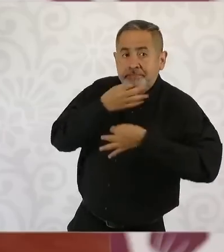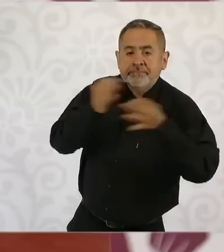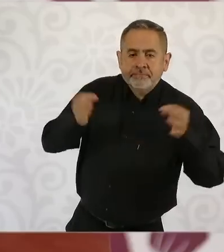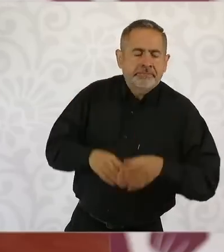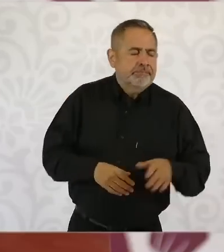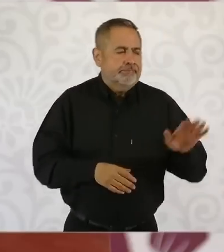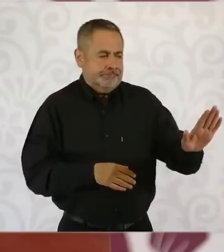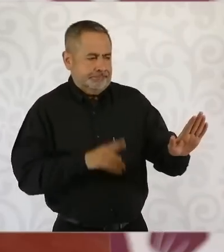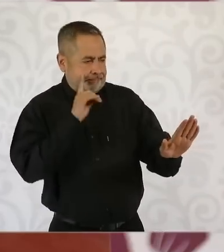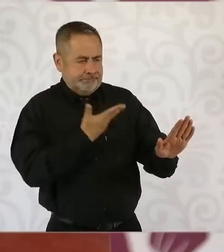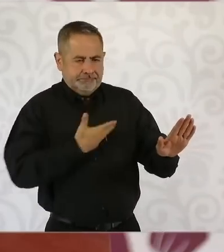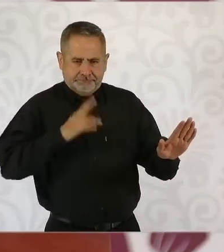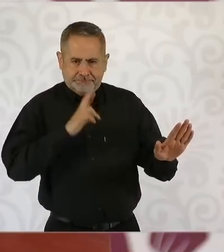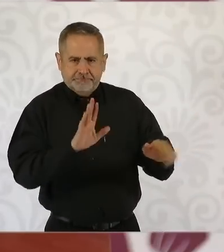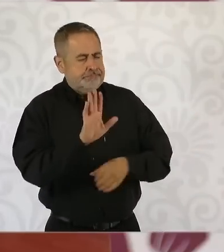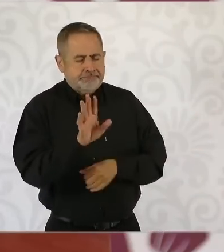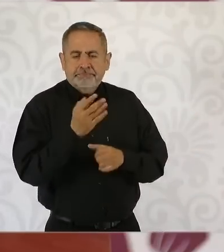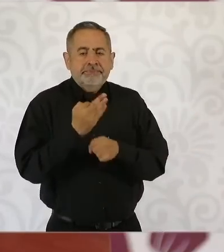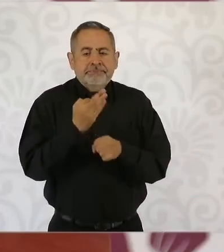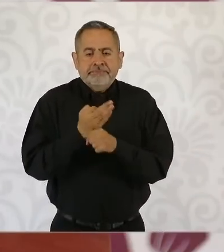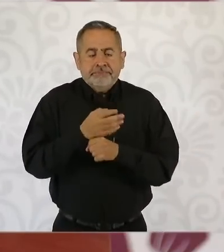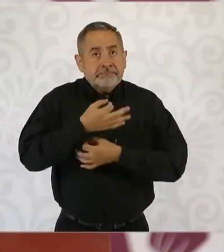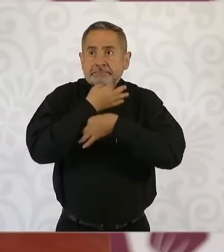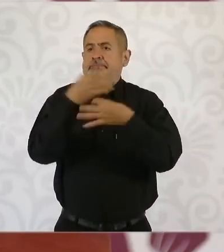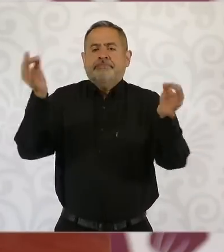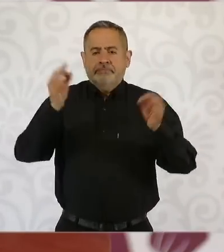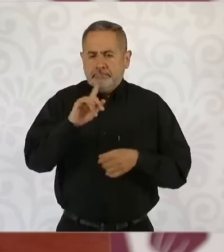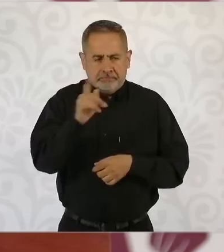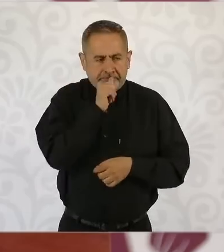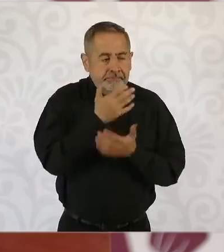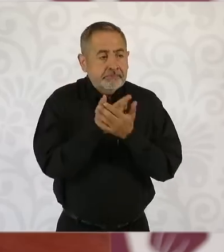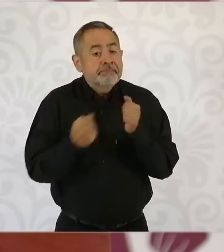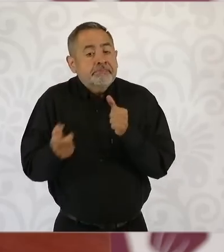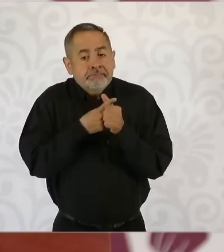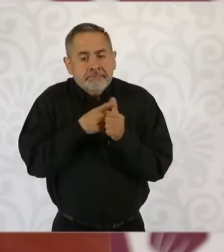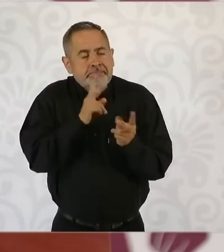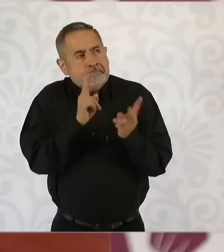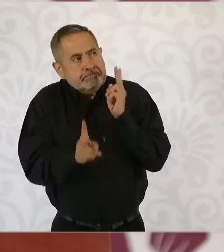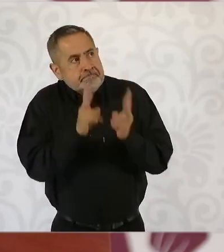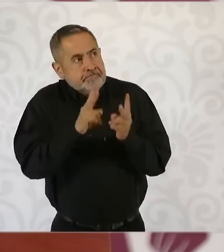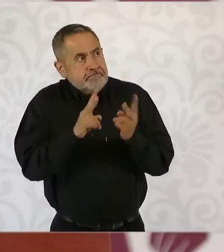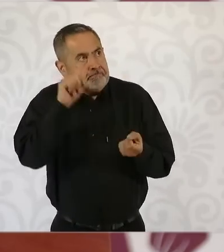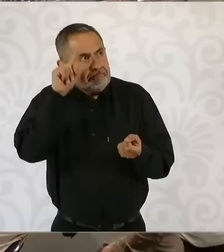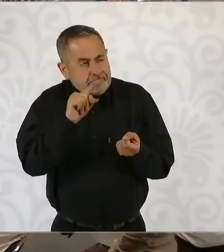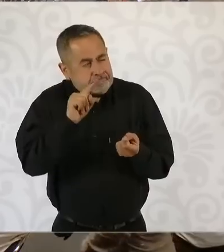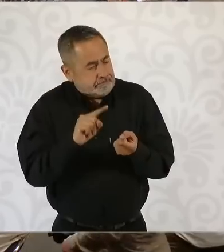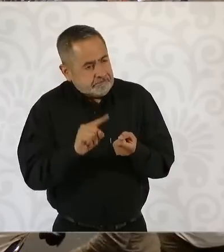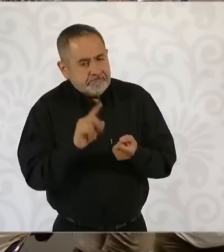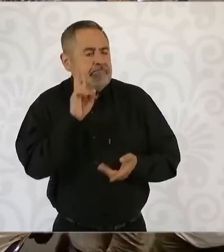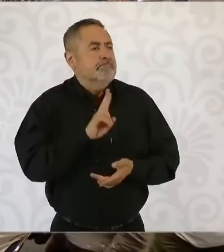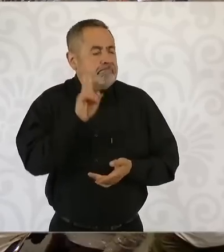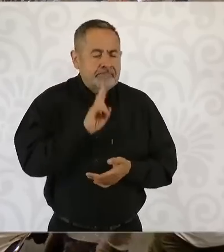más. Estamos pues trabajando para poder pues reducir todavía más los aranceles.